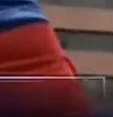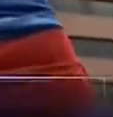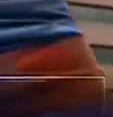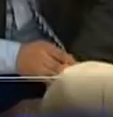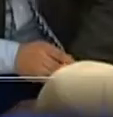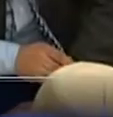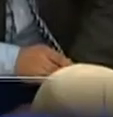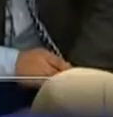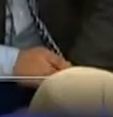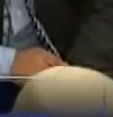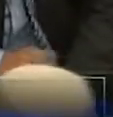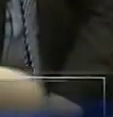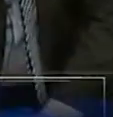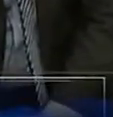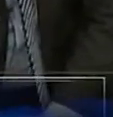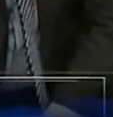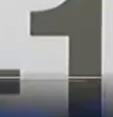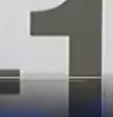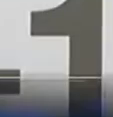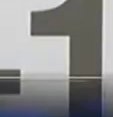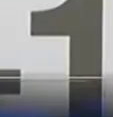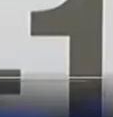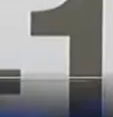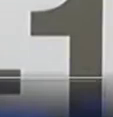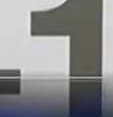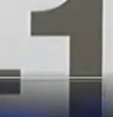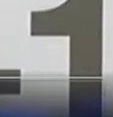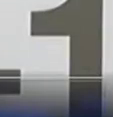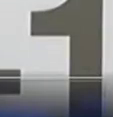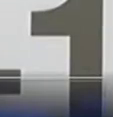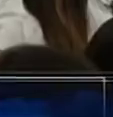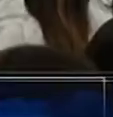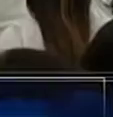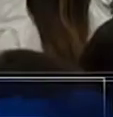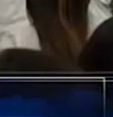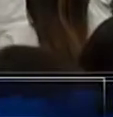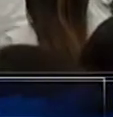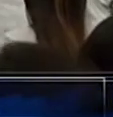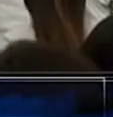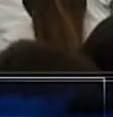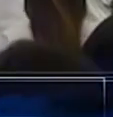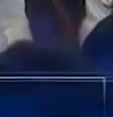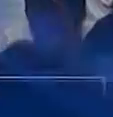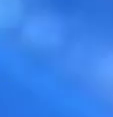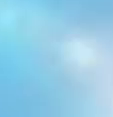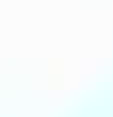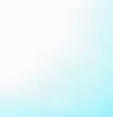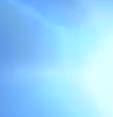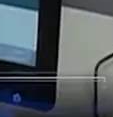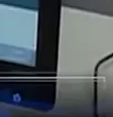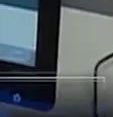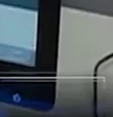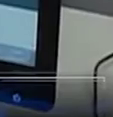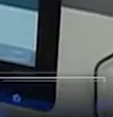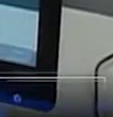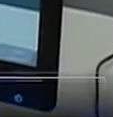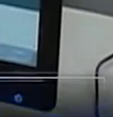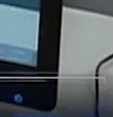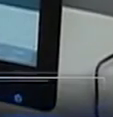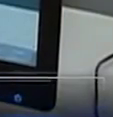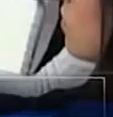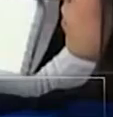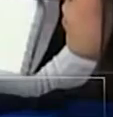Consejo Nacional Electoral recibió más de 1 millón de firmas del colectivo Rafael Contigo Siempre. Consejo